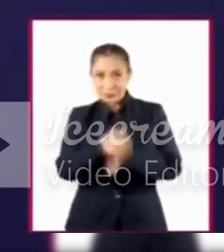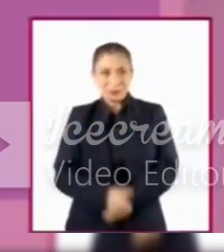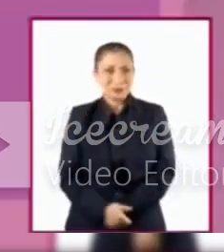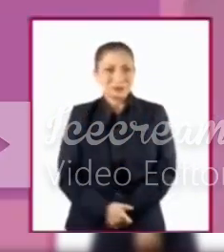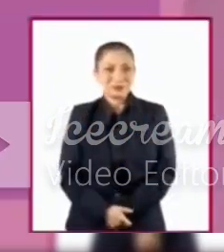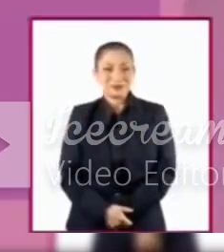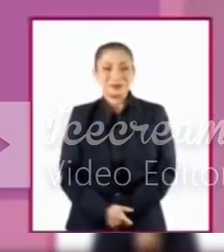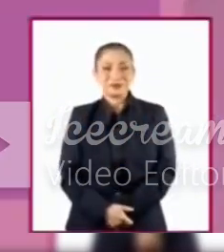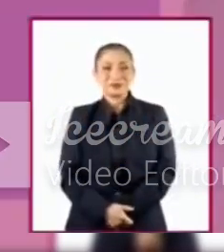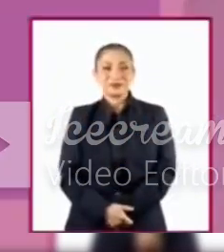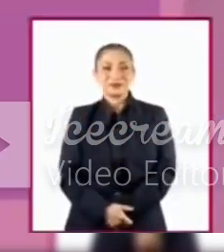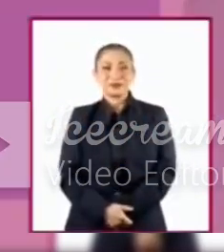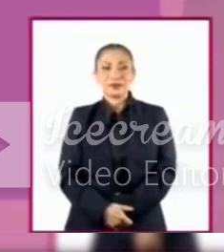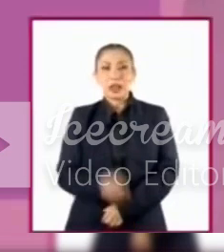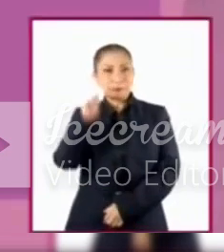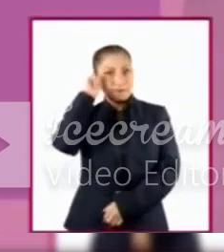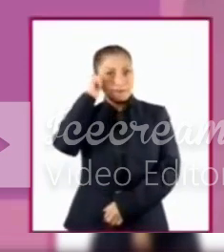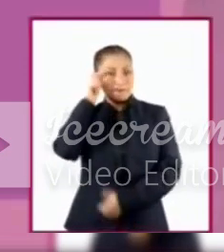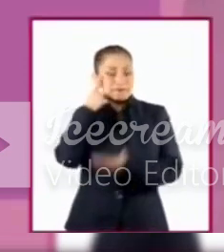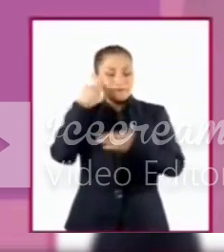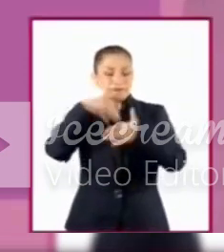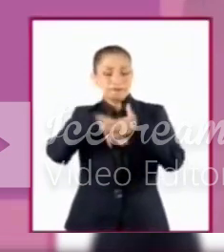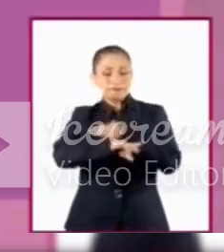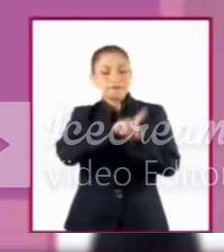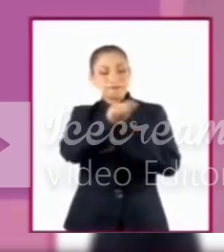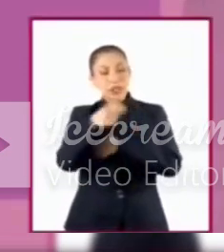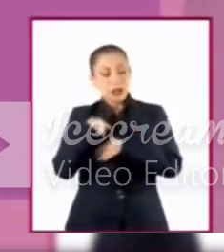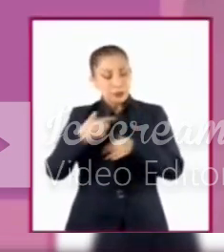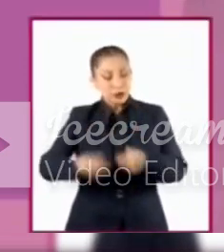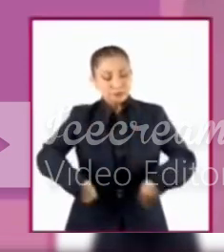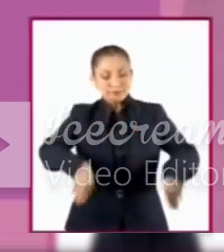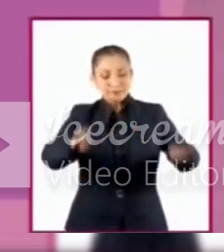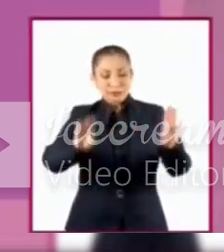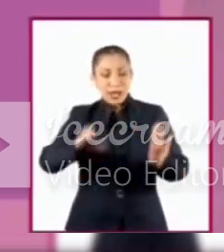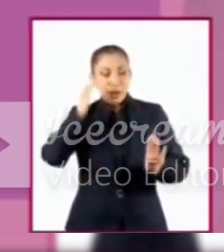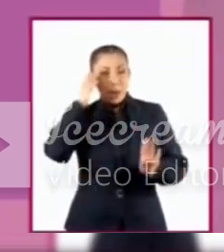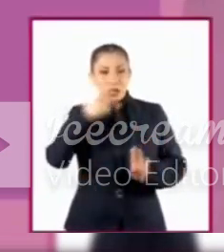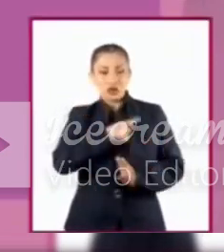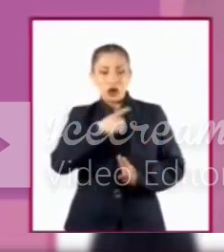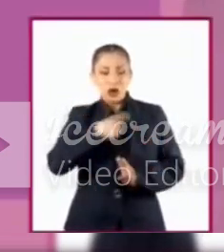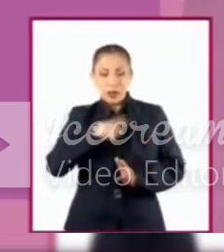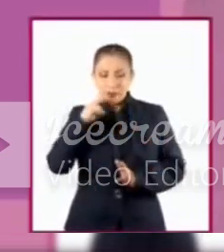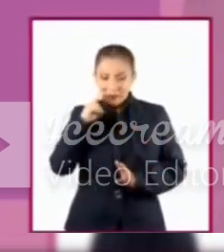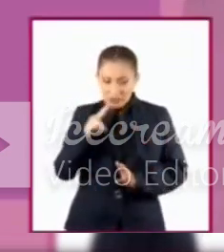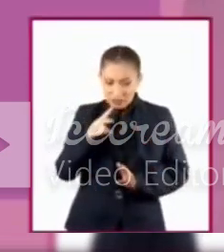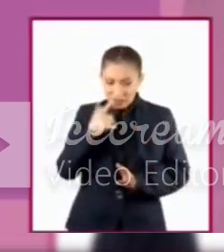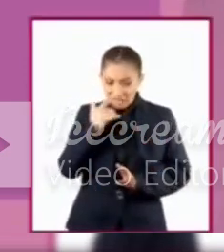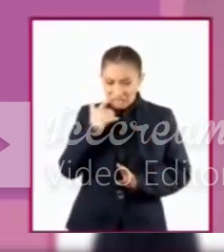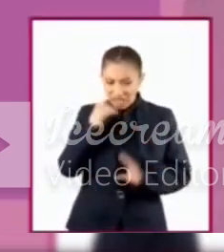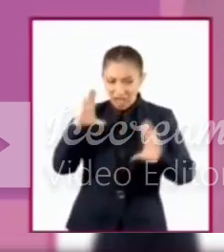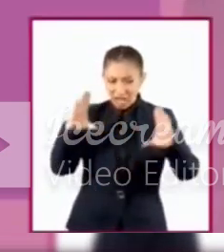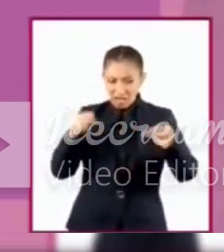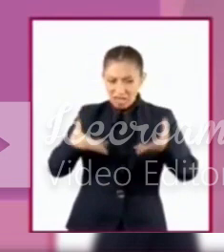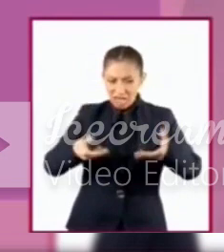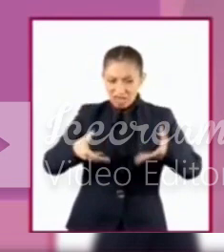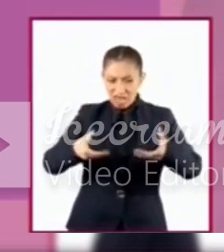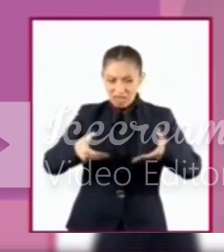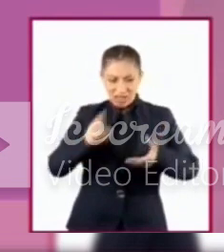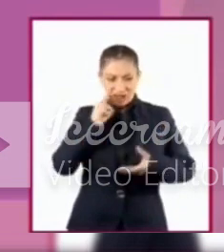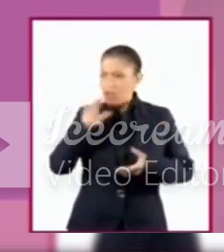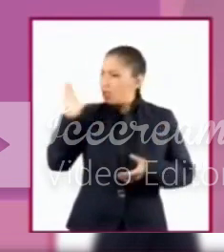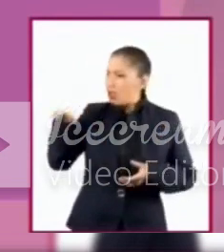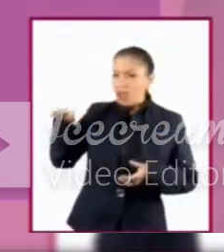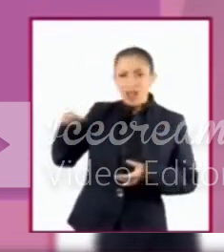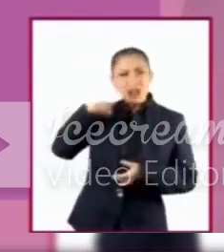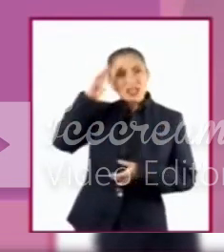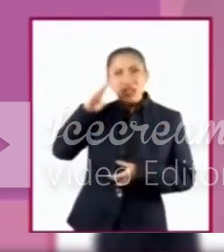lo siguiente. La sirvienta, que entró después a deshacer la cama, ya sola, miró un rato extrañada el almohadón.